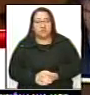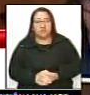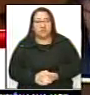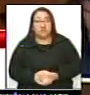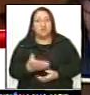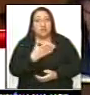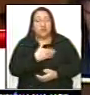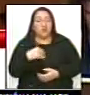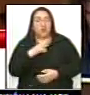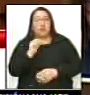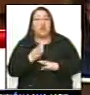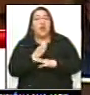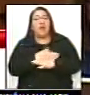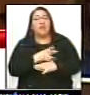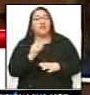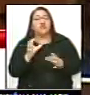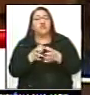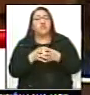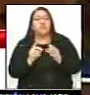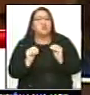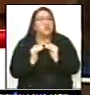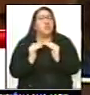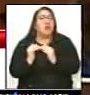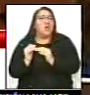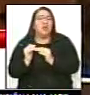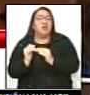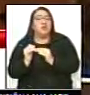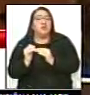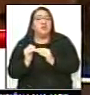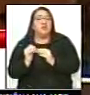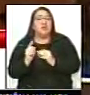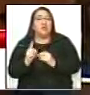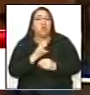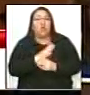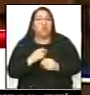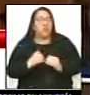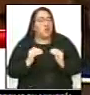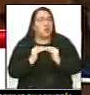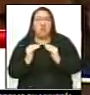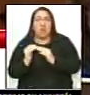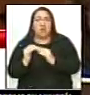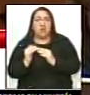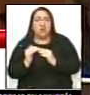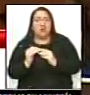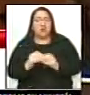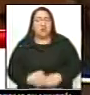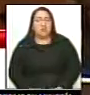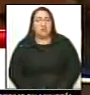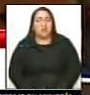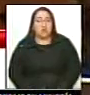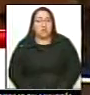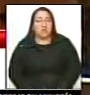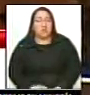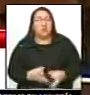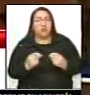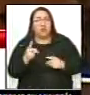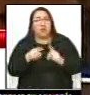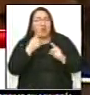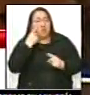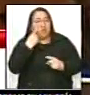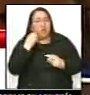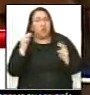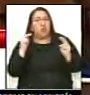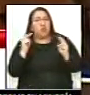Presidente, les hablaba de una institucionalidad paralela, de un Estado paralelo, que muchos lo conocen como los